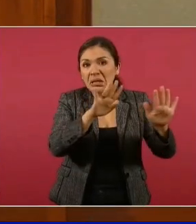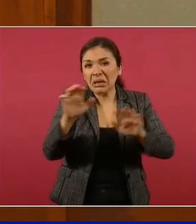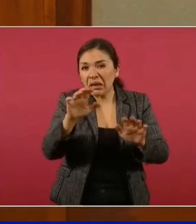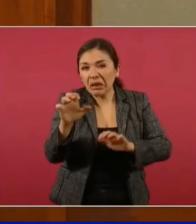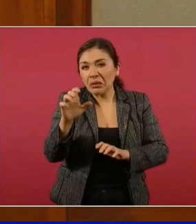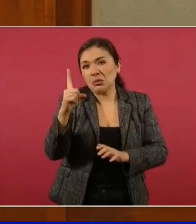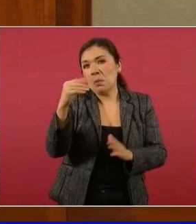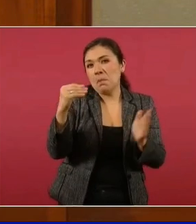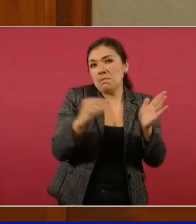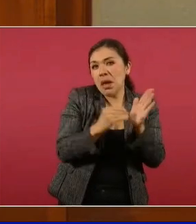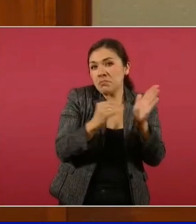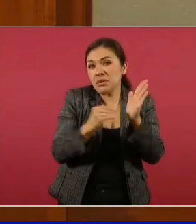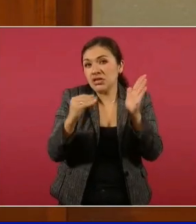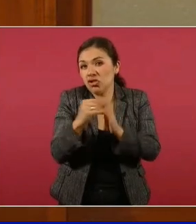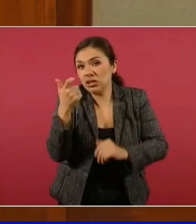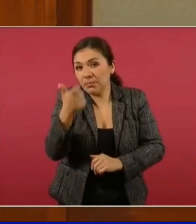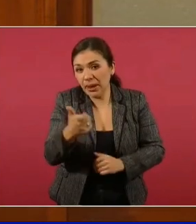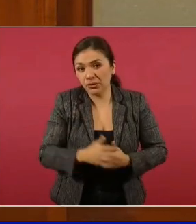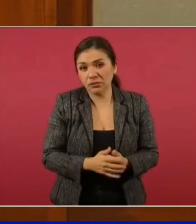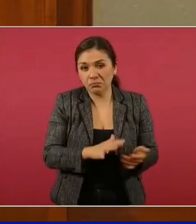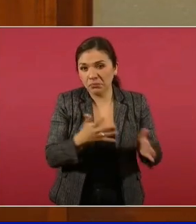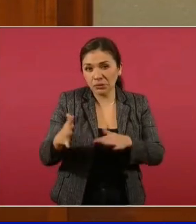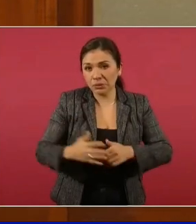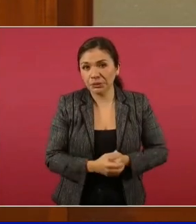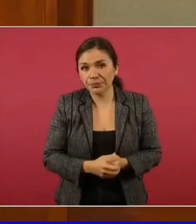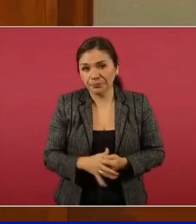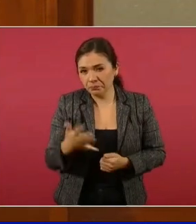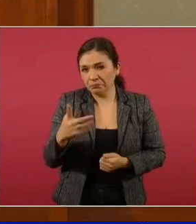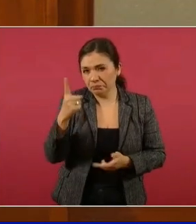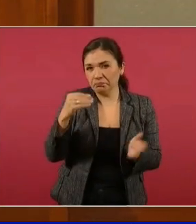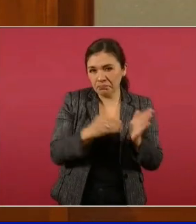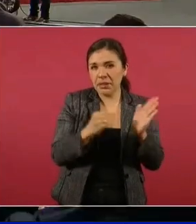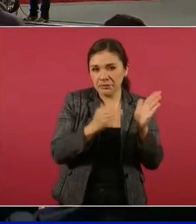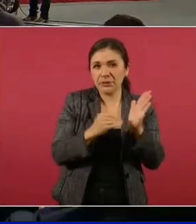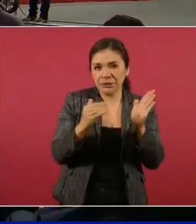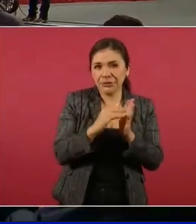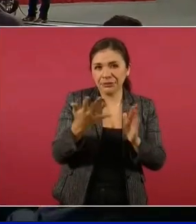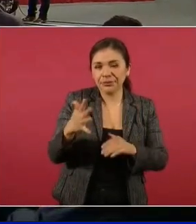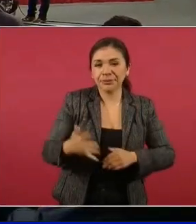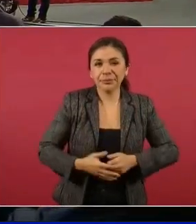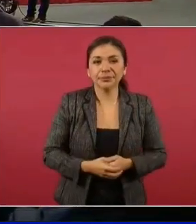aparato. ¿Cuánto? Como 1,000 millones.